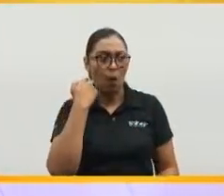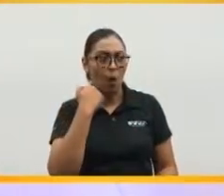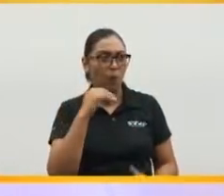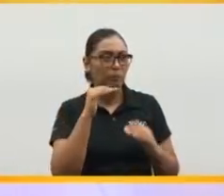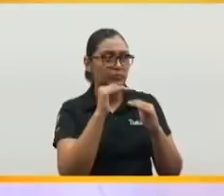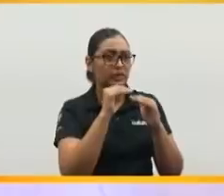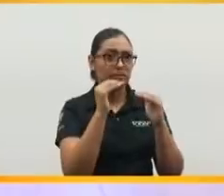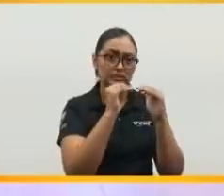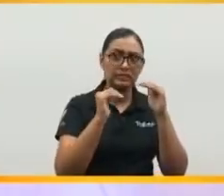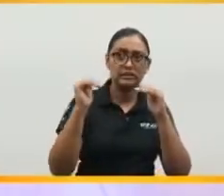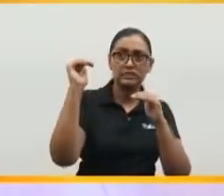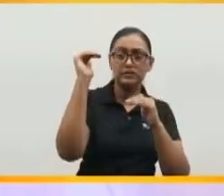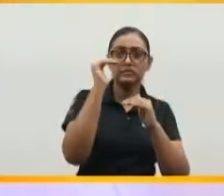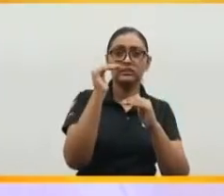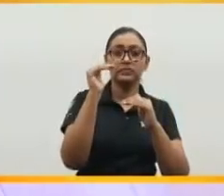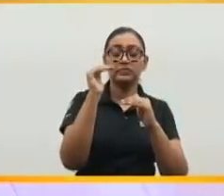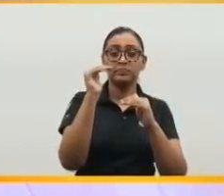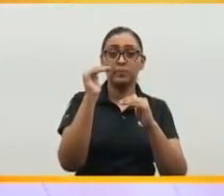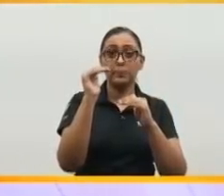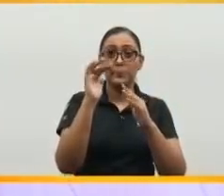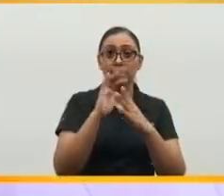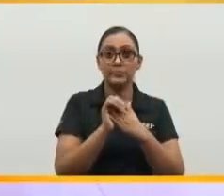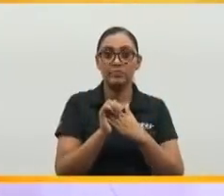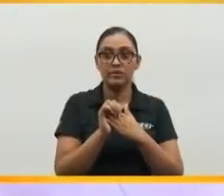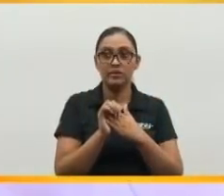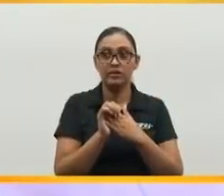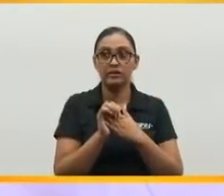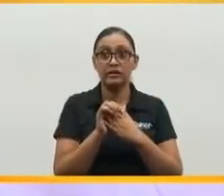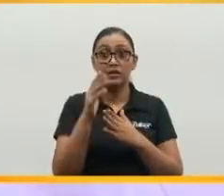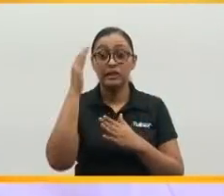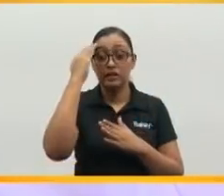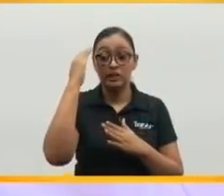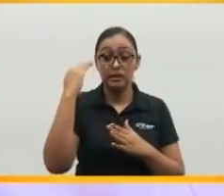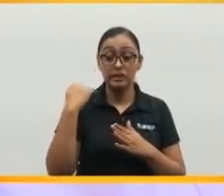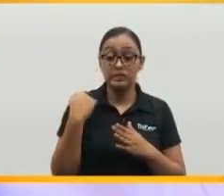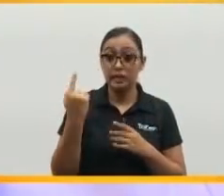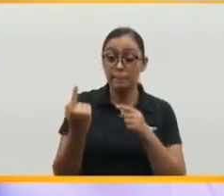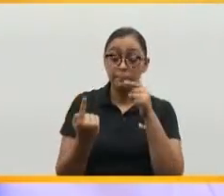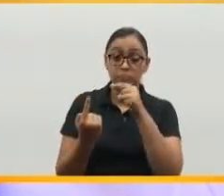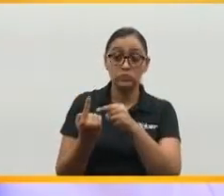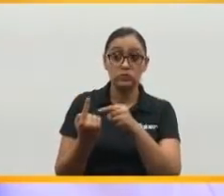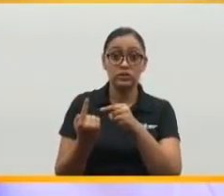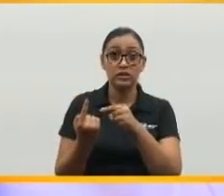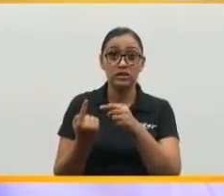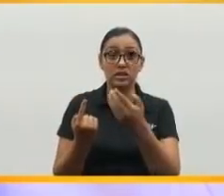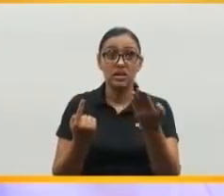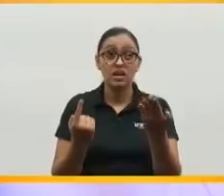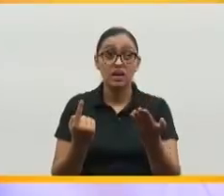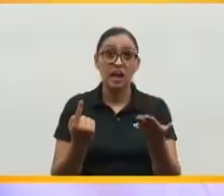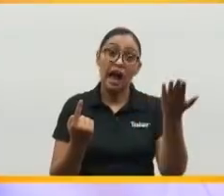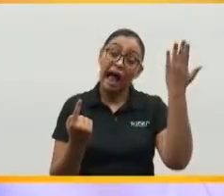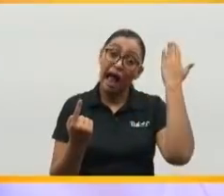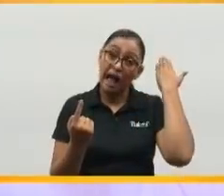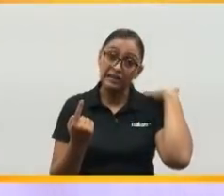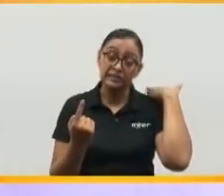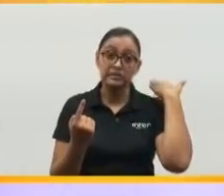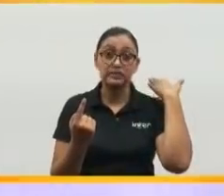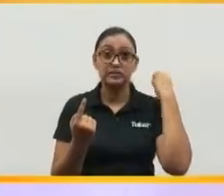extremadamente aislada, y por encima de todo eso tenía un padecimiento que la calificaba, según el Antiguo